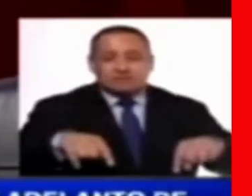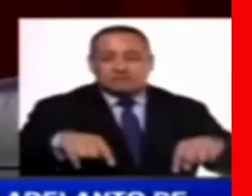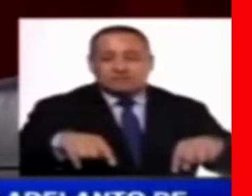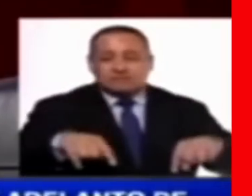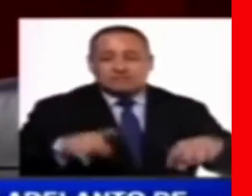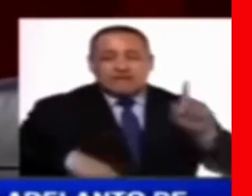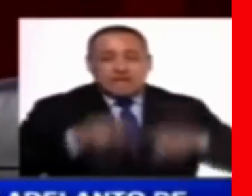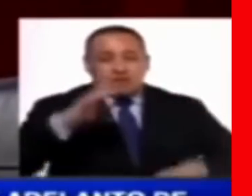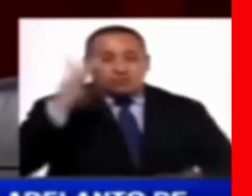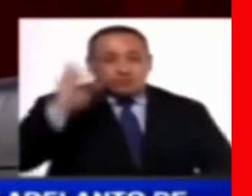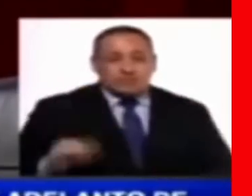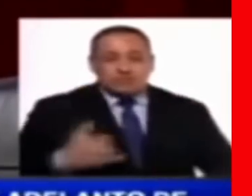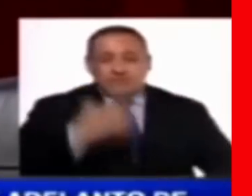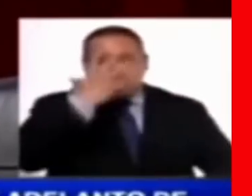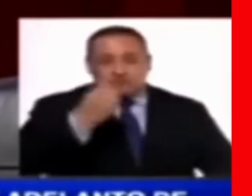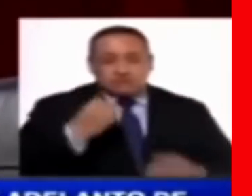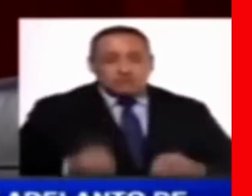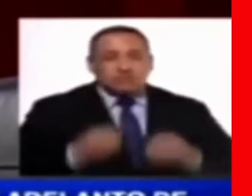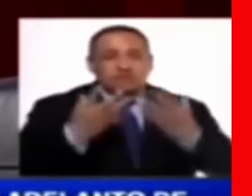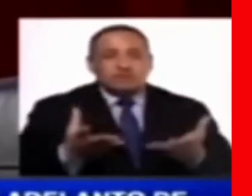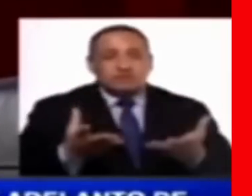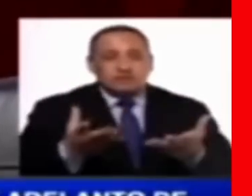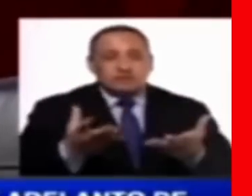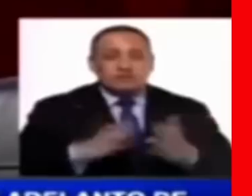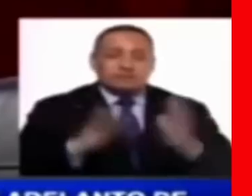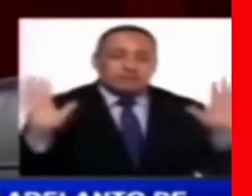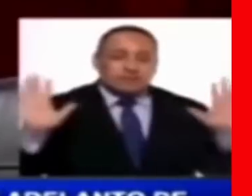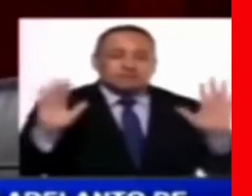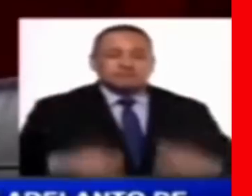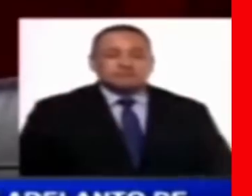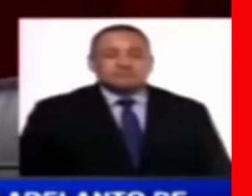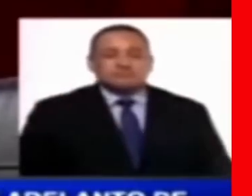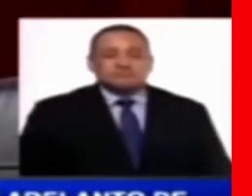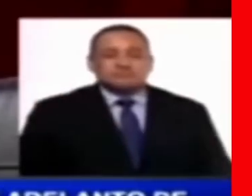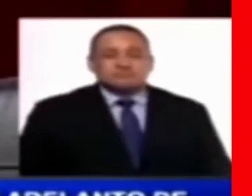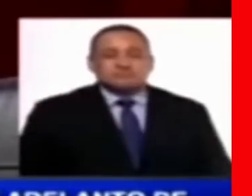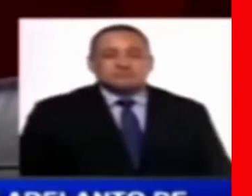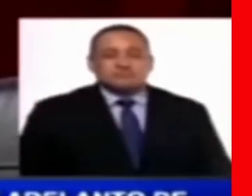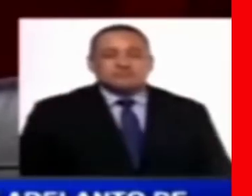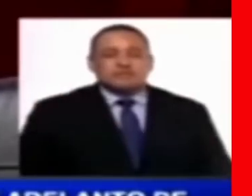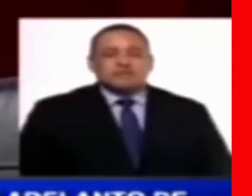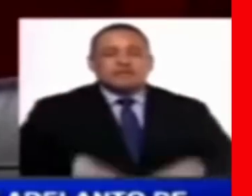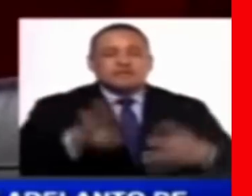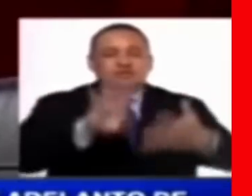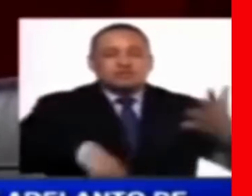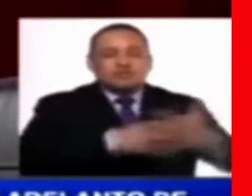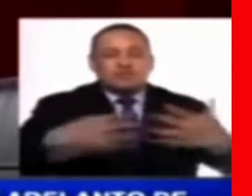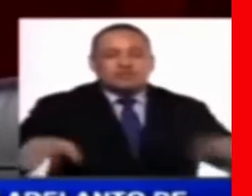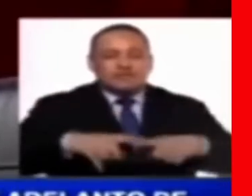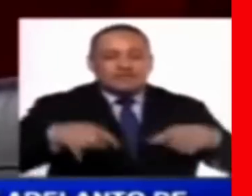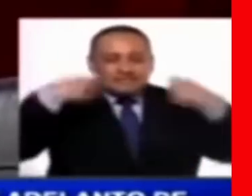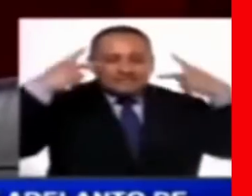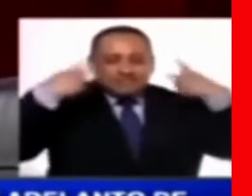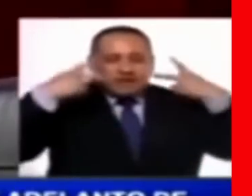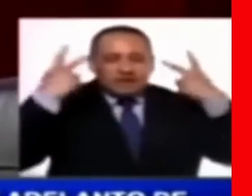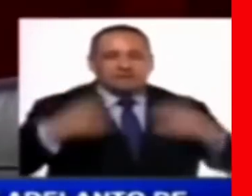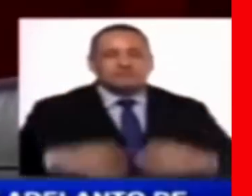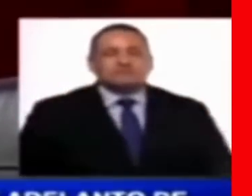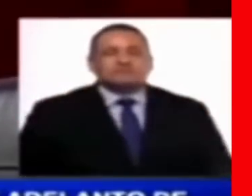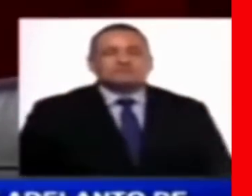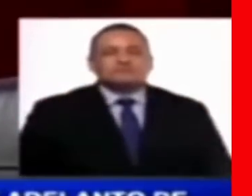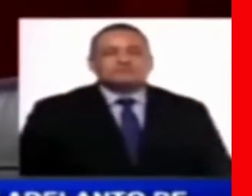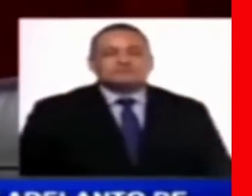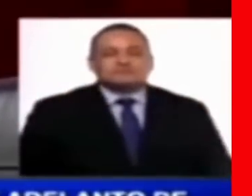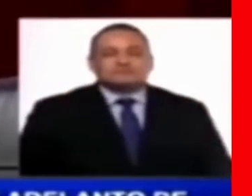¿Algún boliviano que le moleste mi declaración? Vale. Mantel de chifa. Ven. Señores